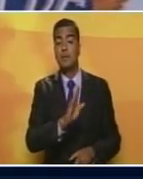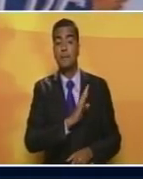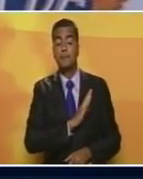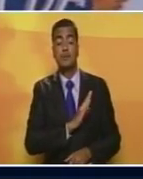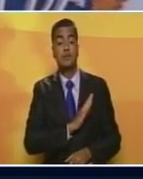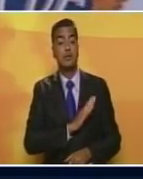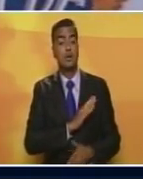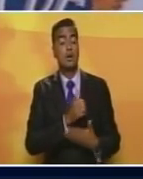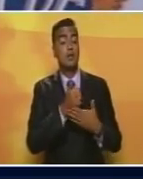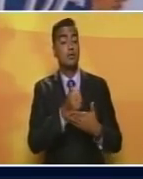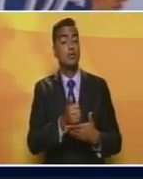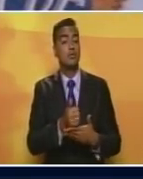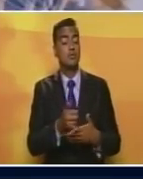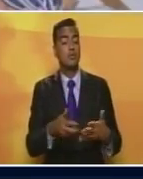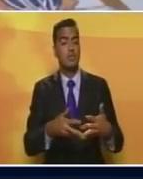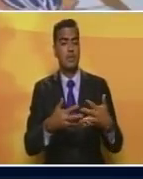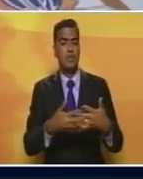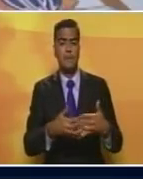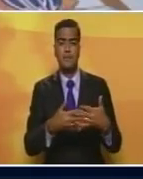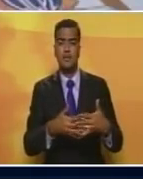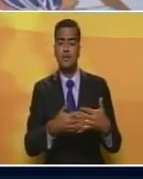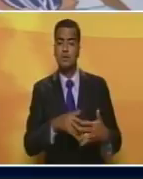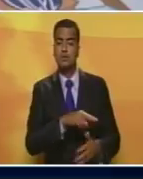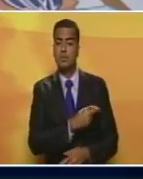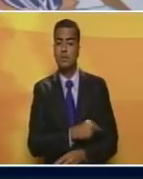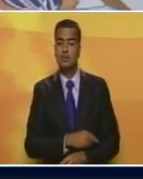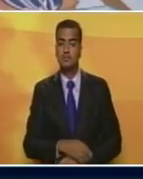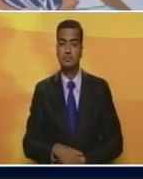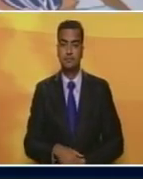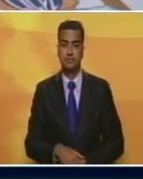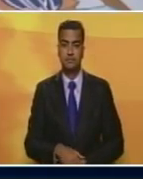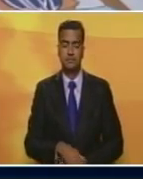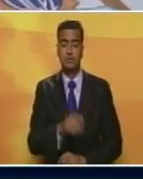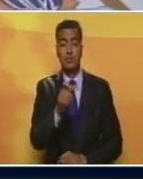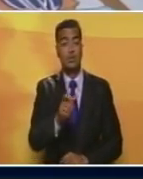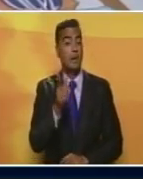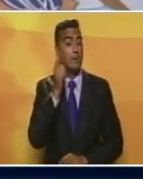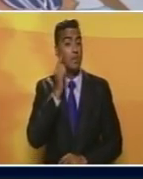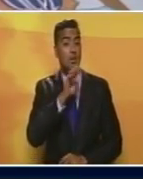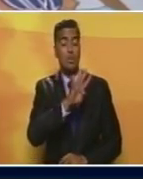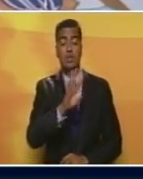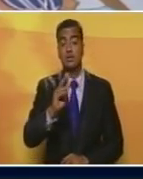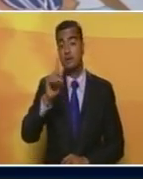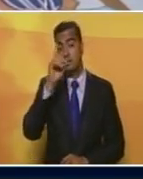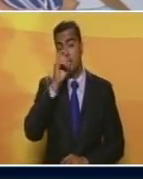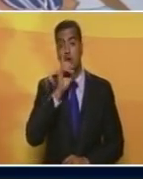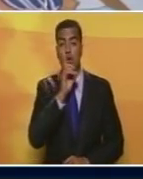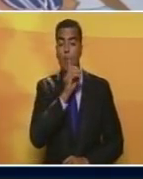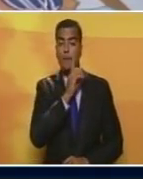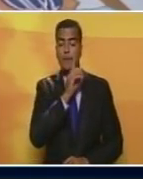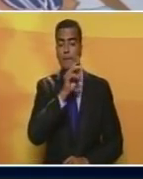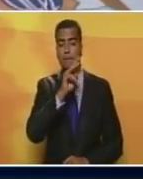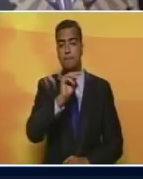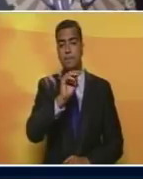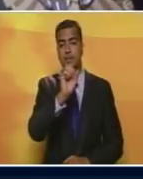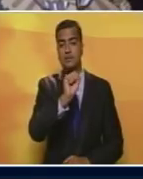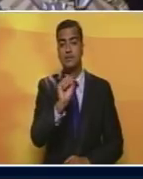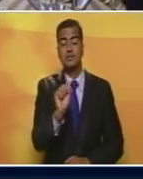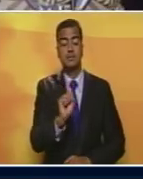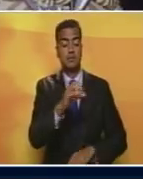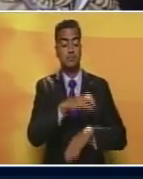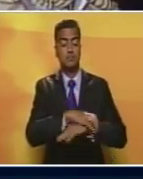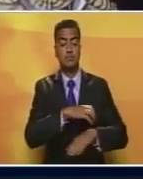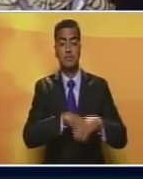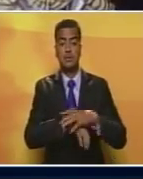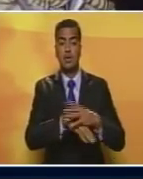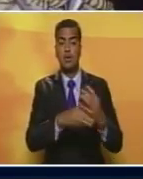La Policía Científica detalló que las 26.000 unidades de compresas de aspiración quirúrgica fueron halladas en el interior de